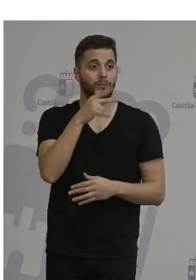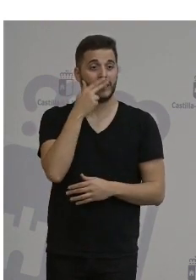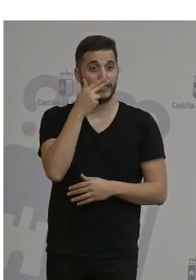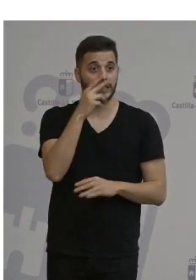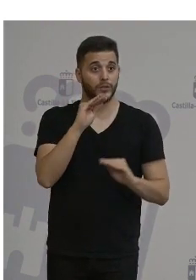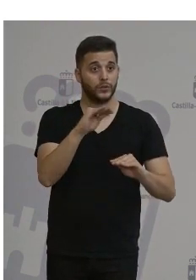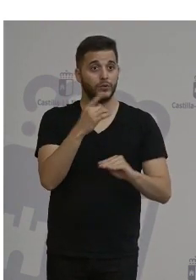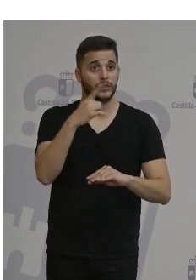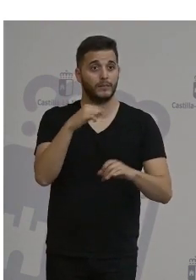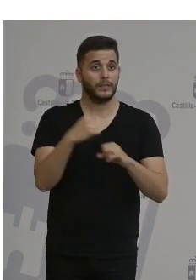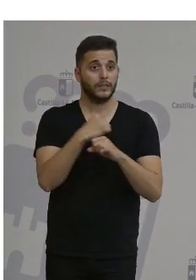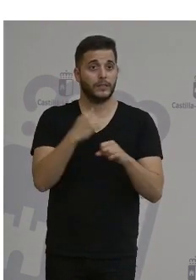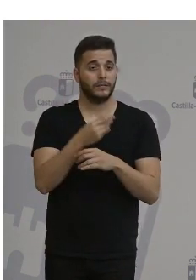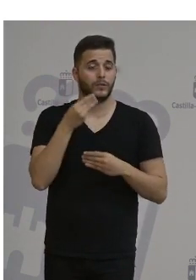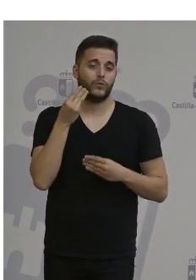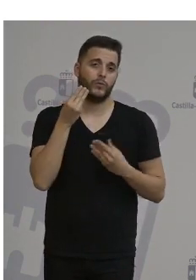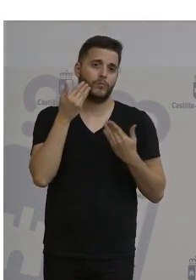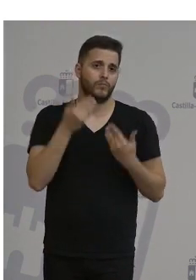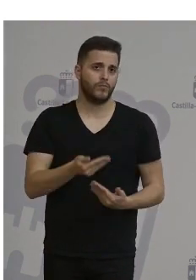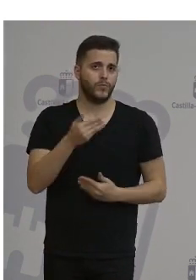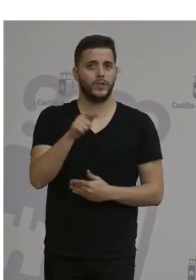el gran trabajo que están realizando.